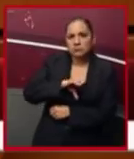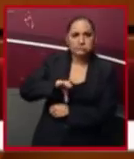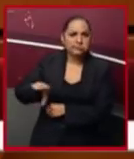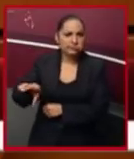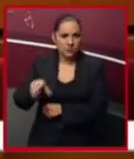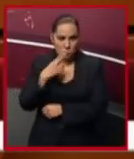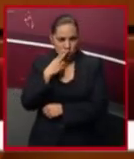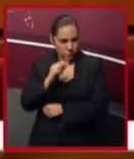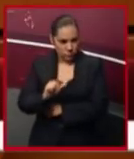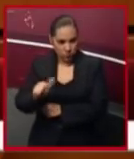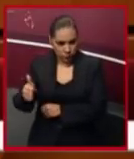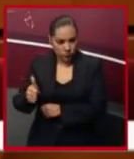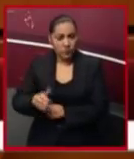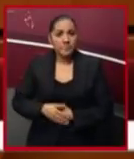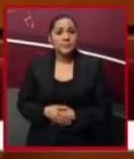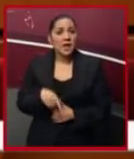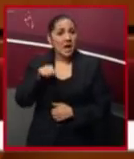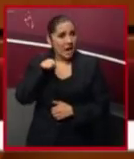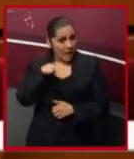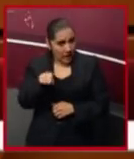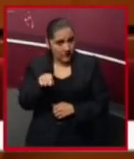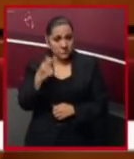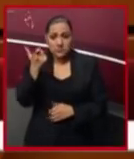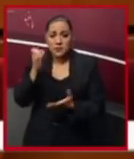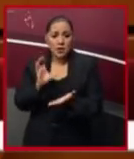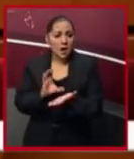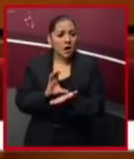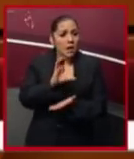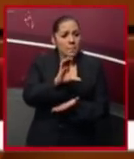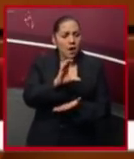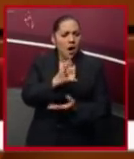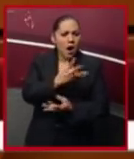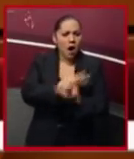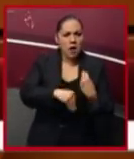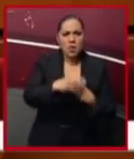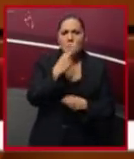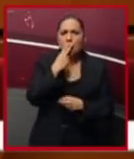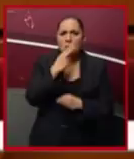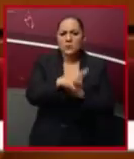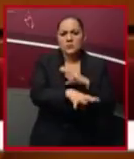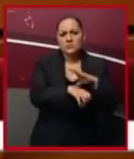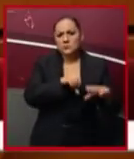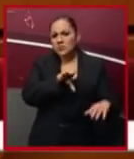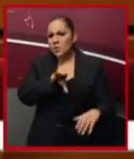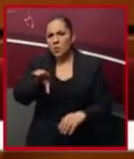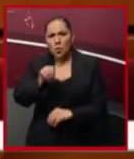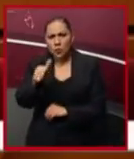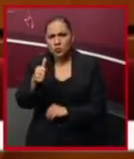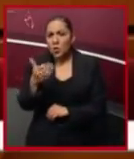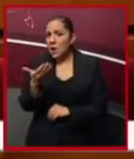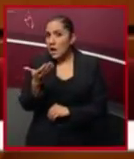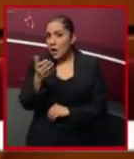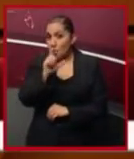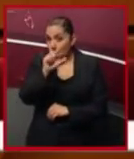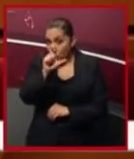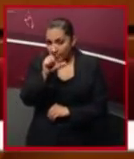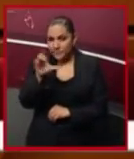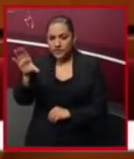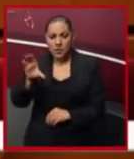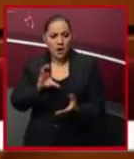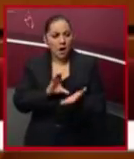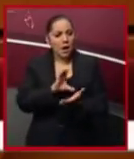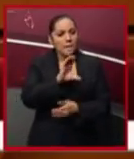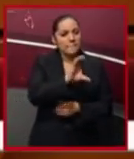a una conducta particular que consiste en que, posterior a que la Auditoría Superior de